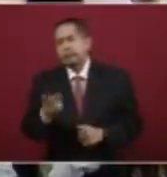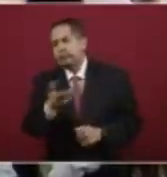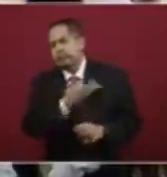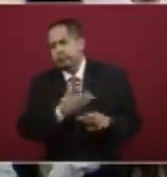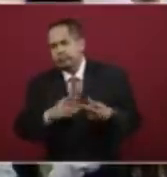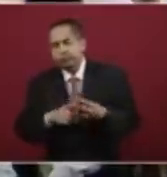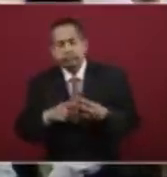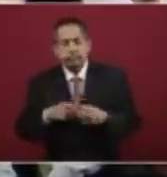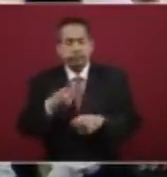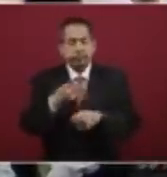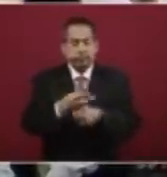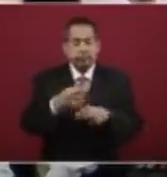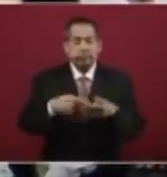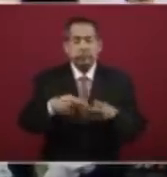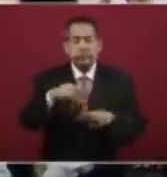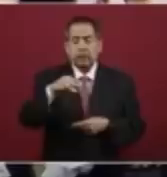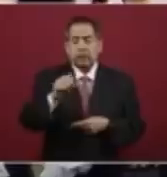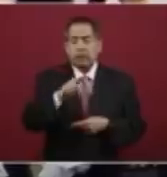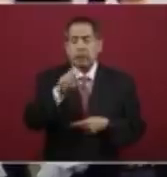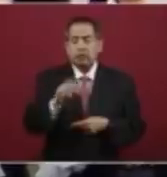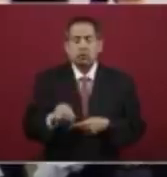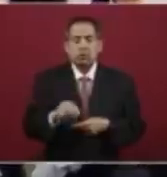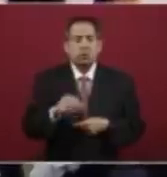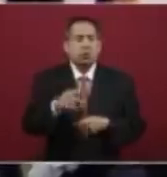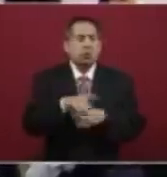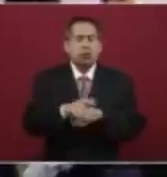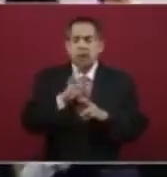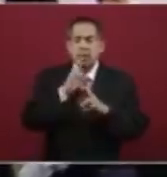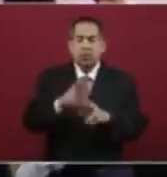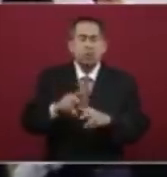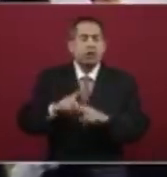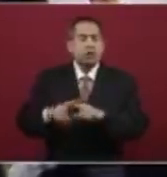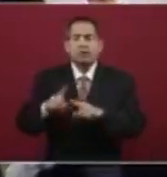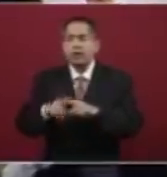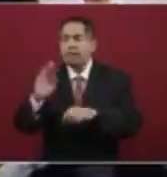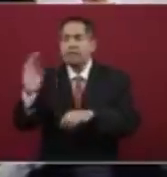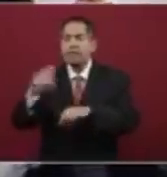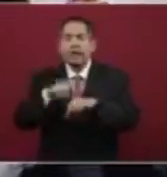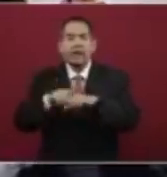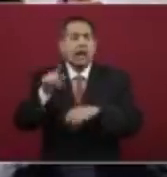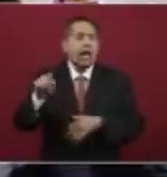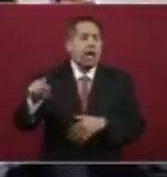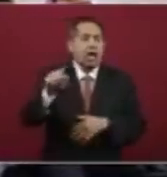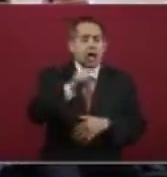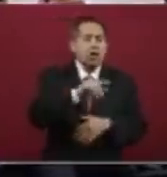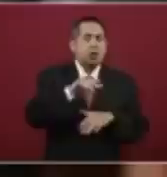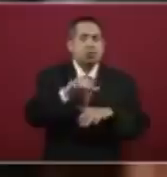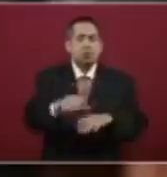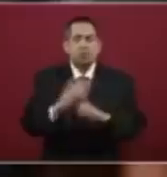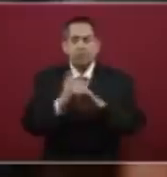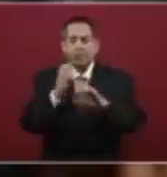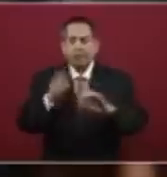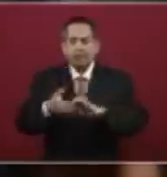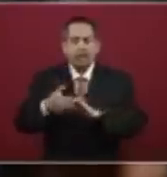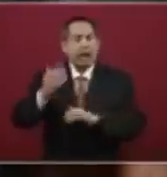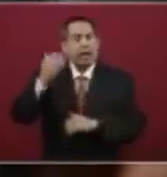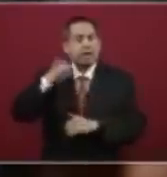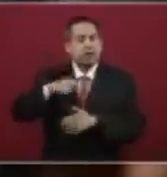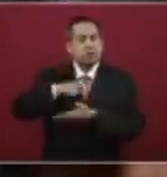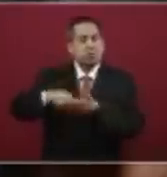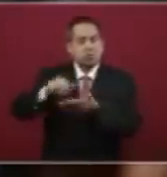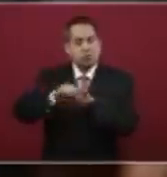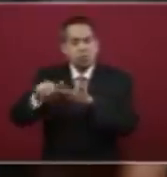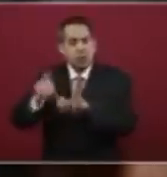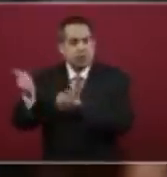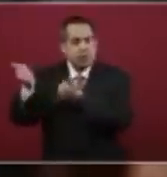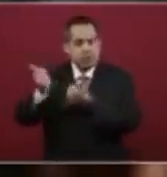estamos por concluir el mes de marzo. Quisiera saber cuál es el reporte que le dan las dependencias federales del total de las pipas que se adquirieron en Nueva York y que